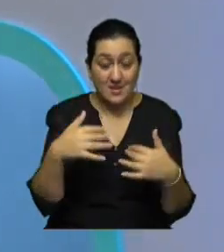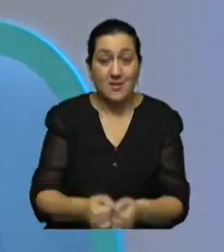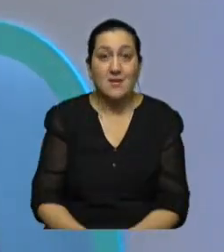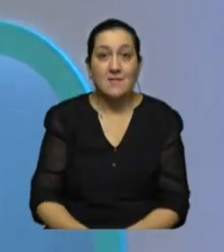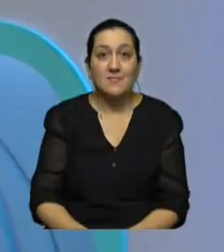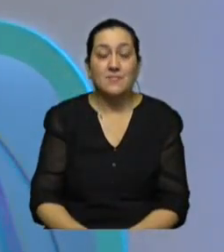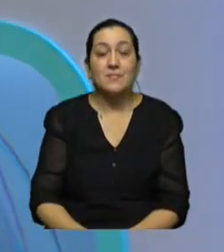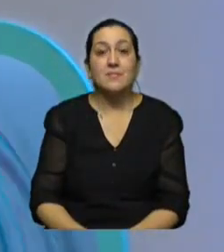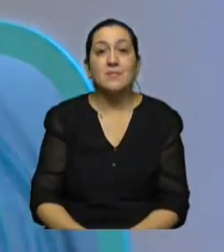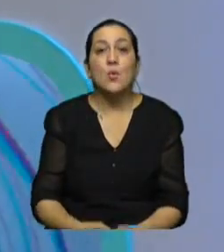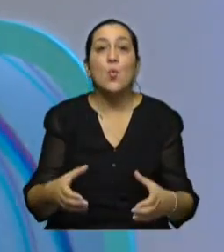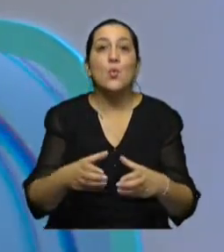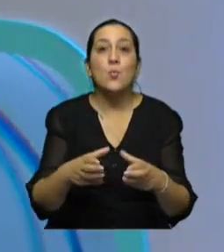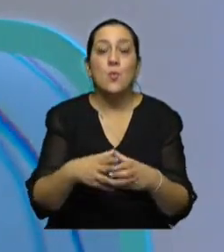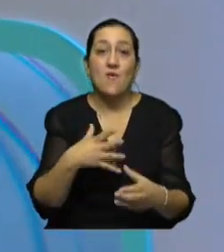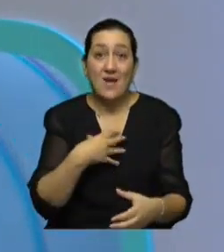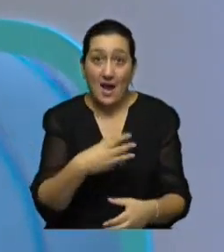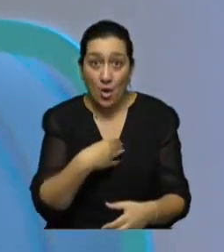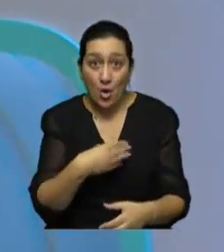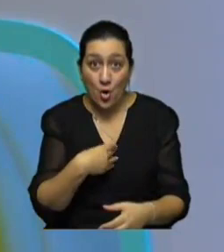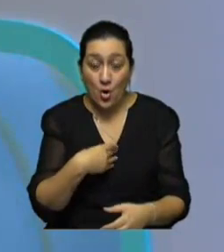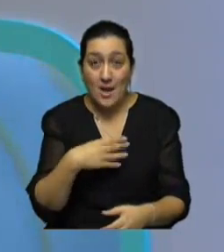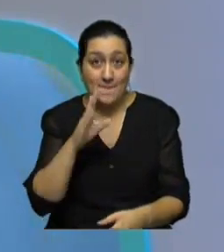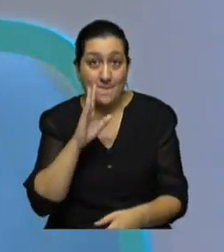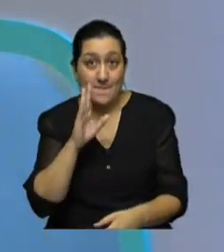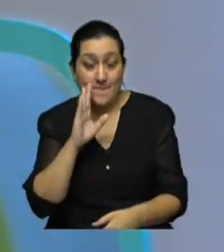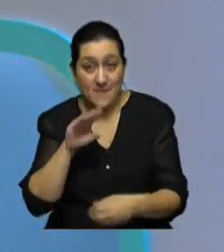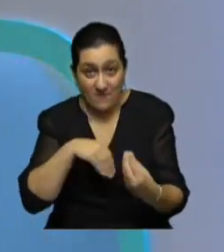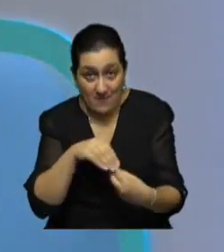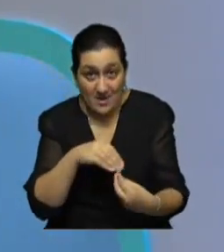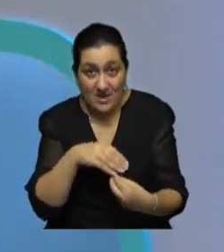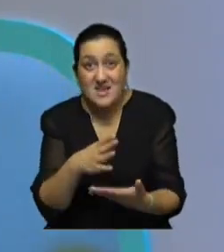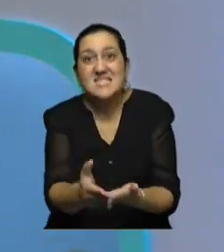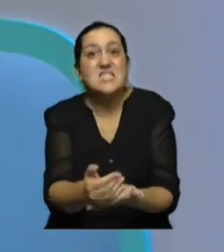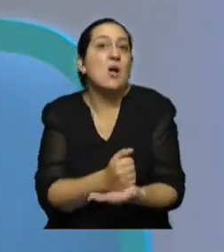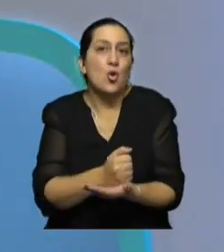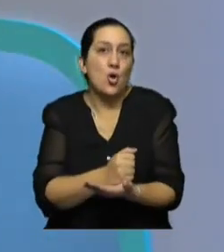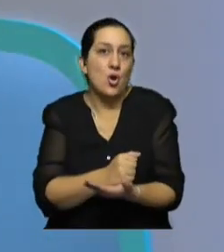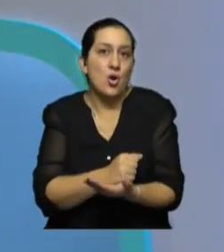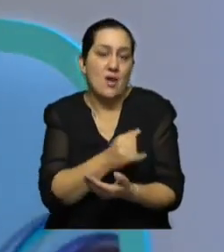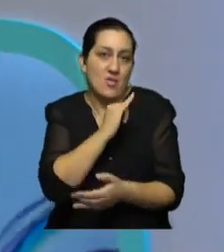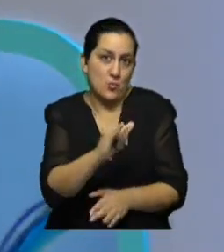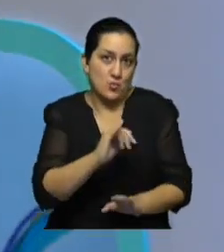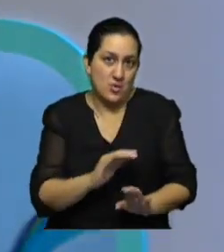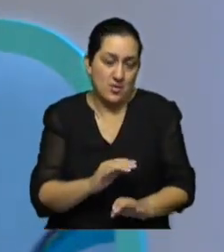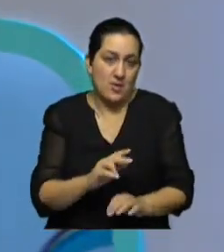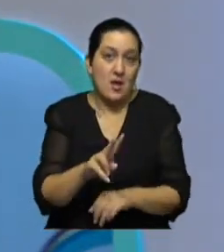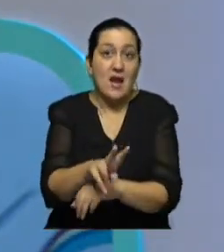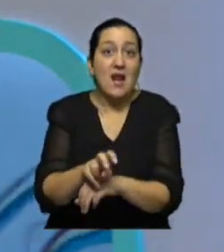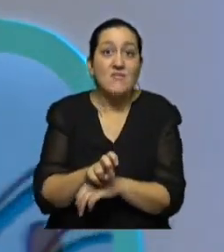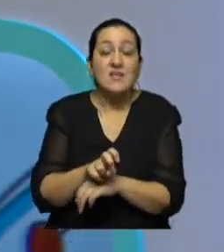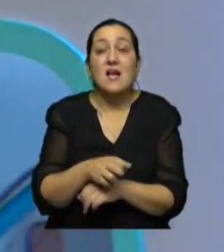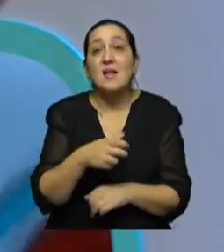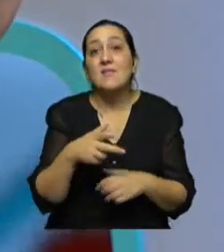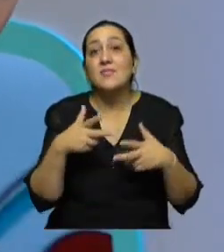Nacional por otros jóvenes, retiró la denuncia. Según la fiscal también no había pruebas,